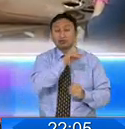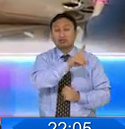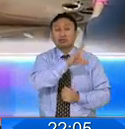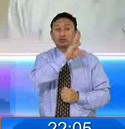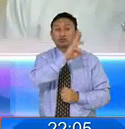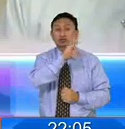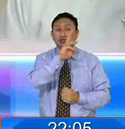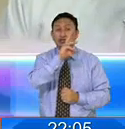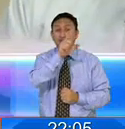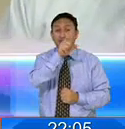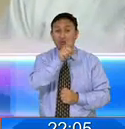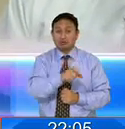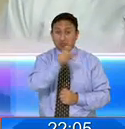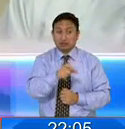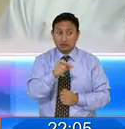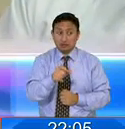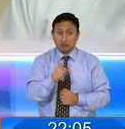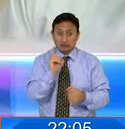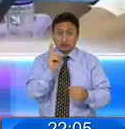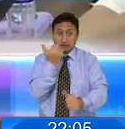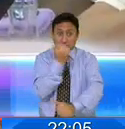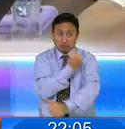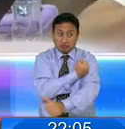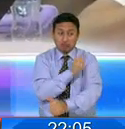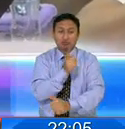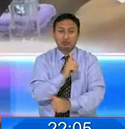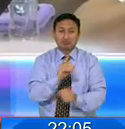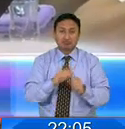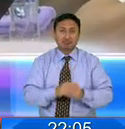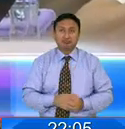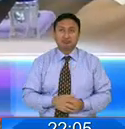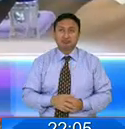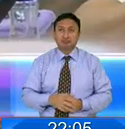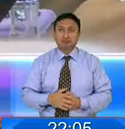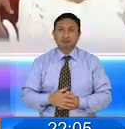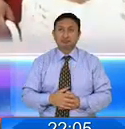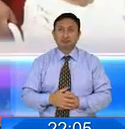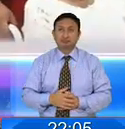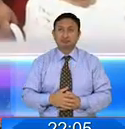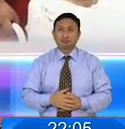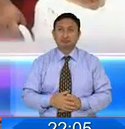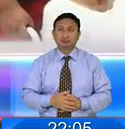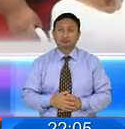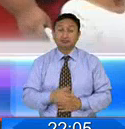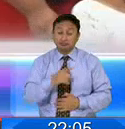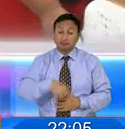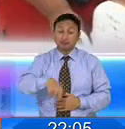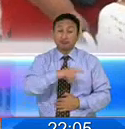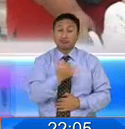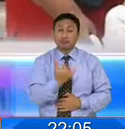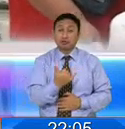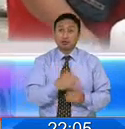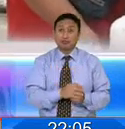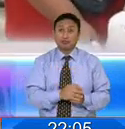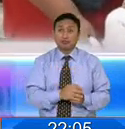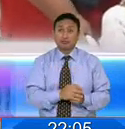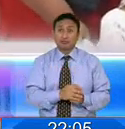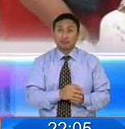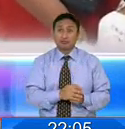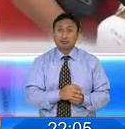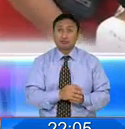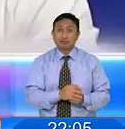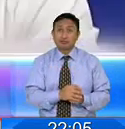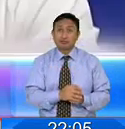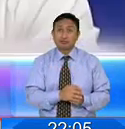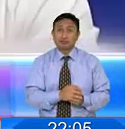mil ciudadanos que desistieron en los 4 centros municipales. Para ellos un kit alimenticio. De lo